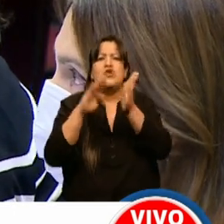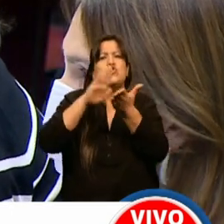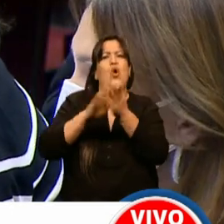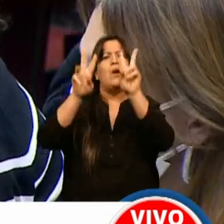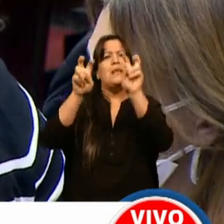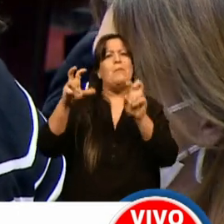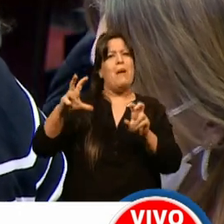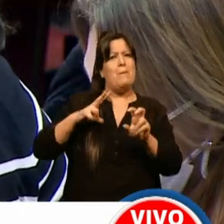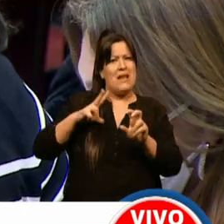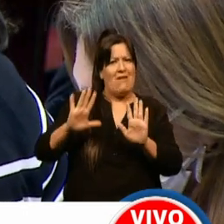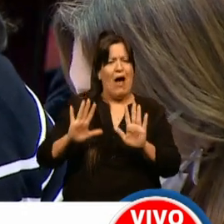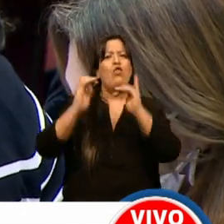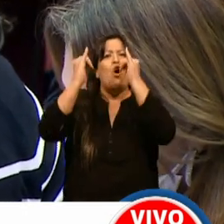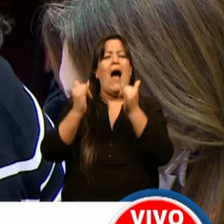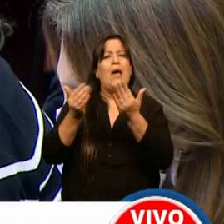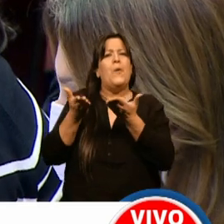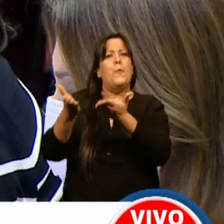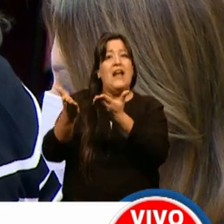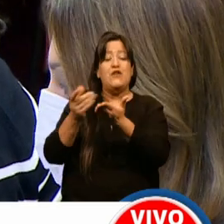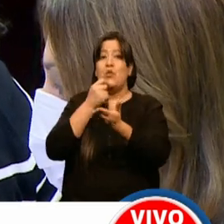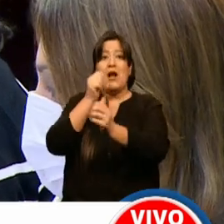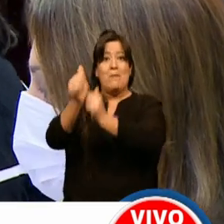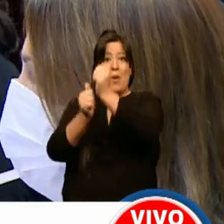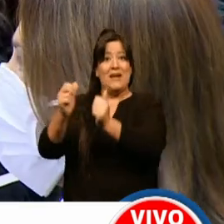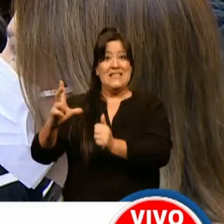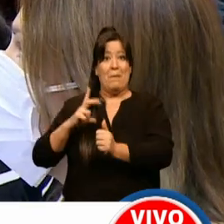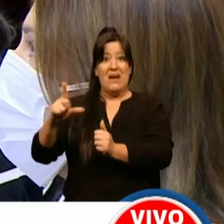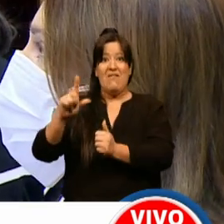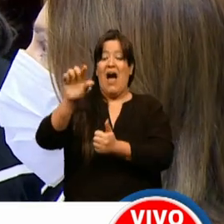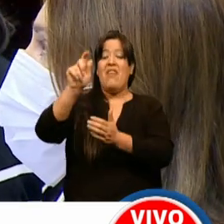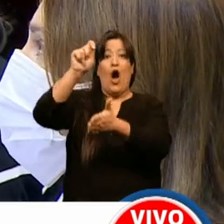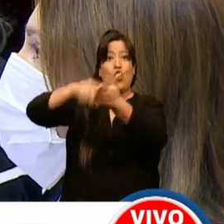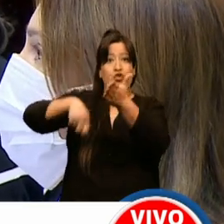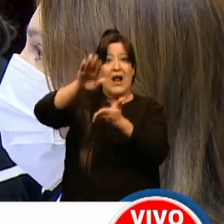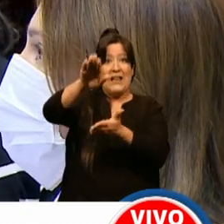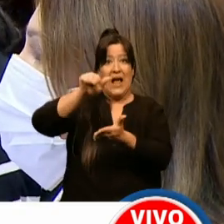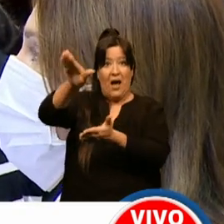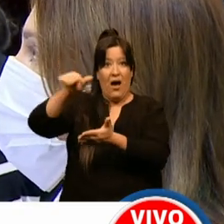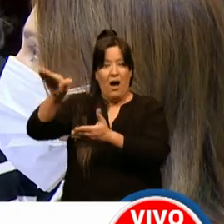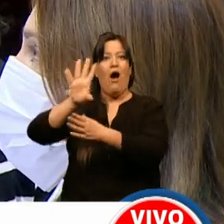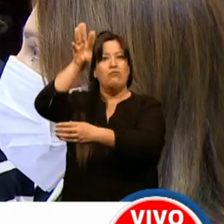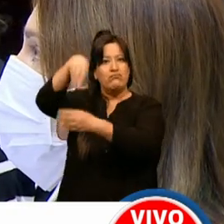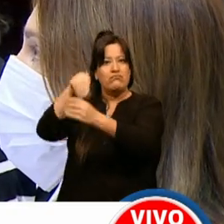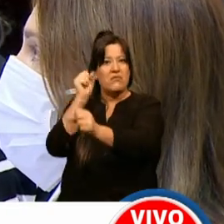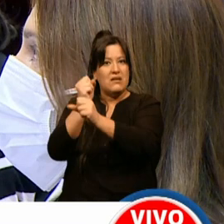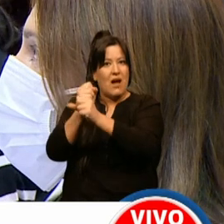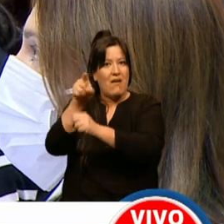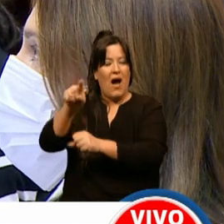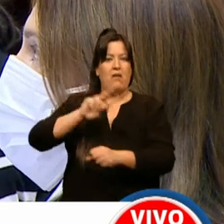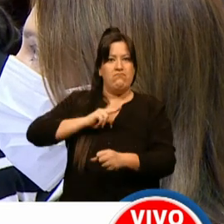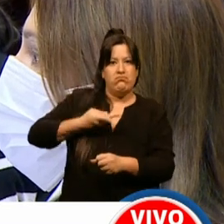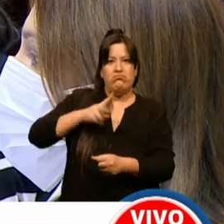con beneficios para las empresas privadas que contraten a personas transgéneros y transexuales